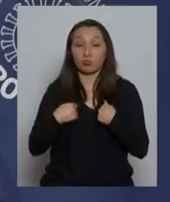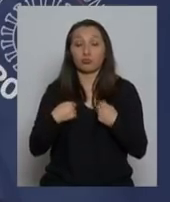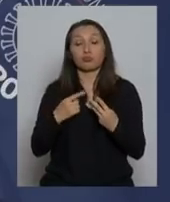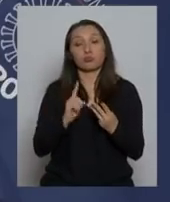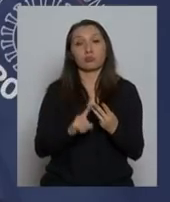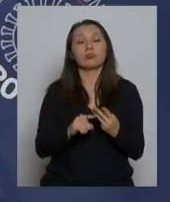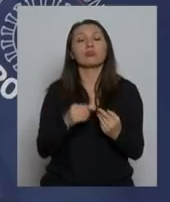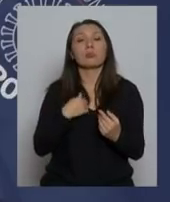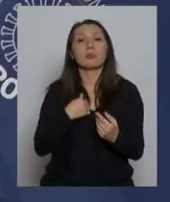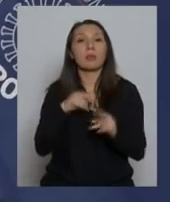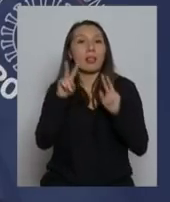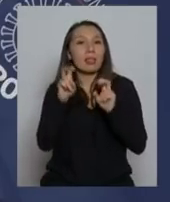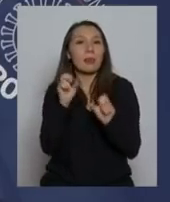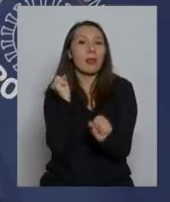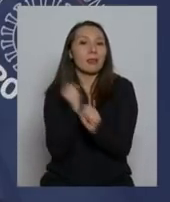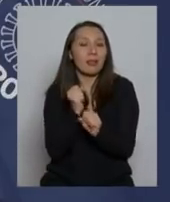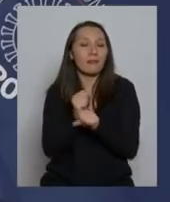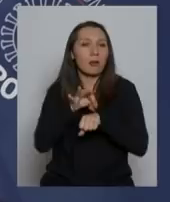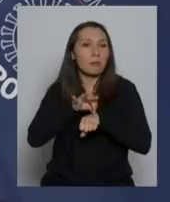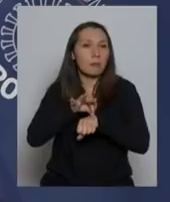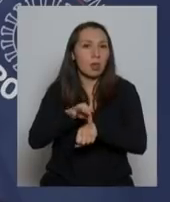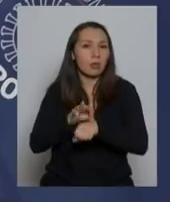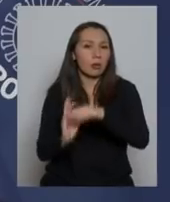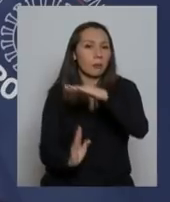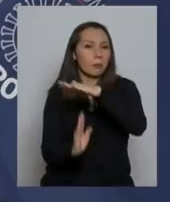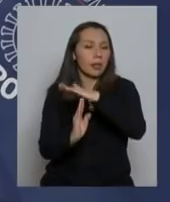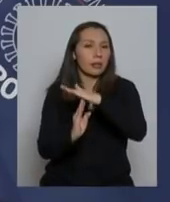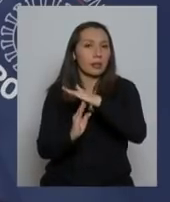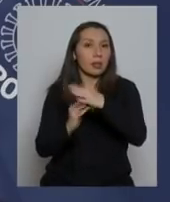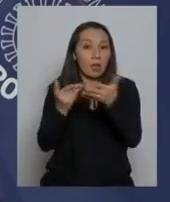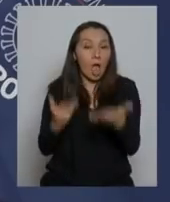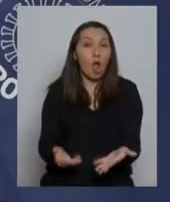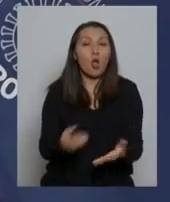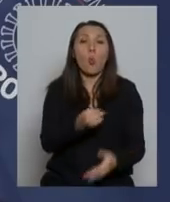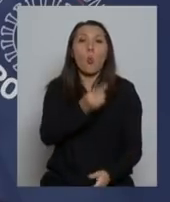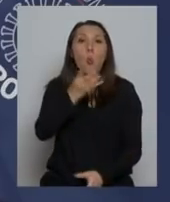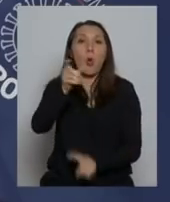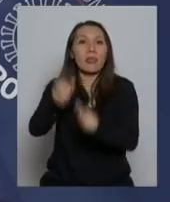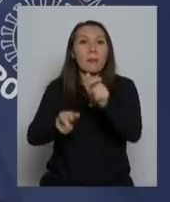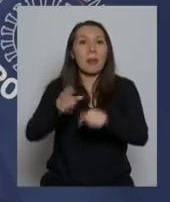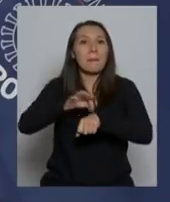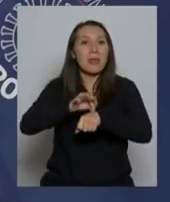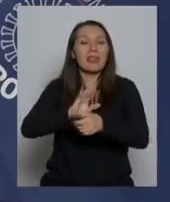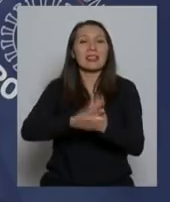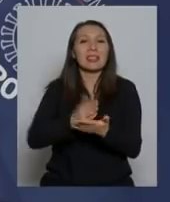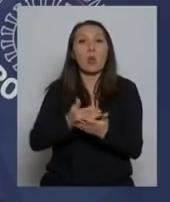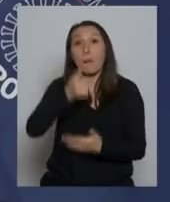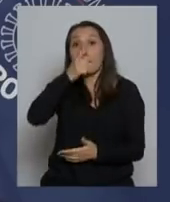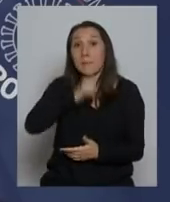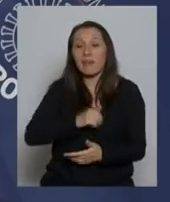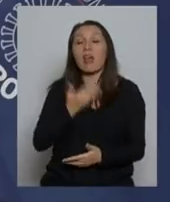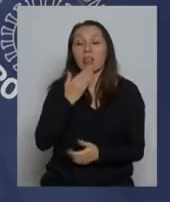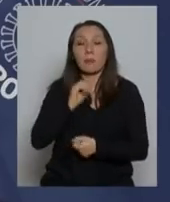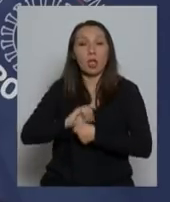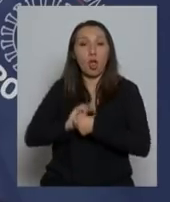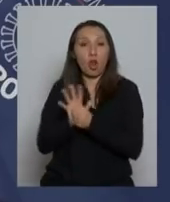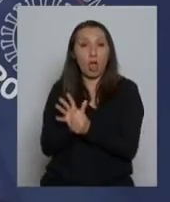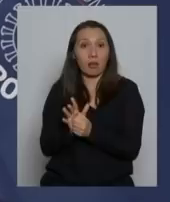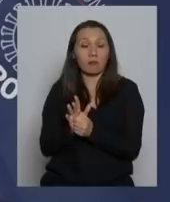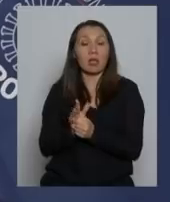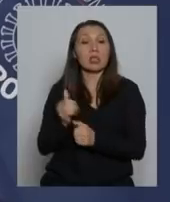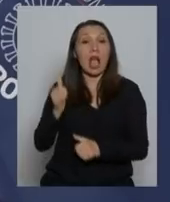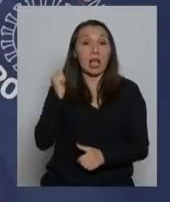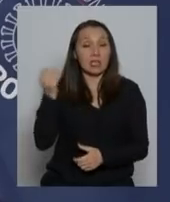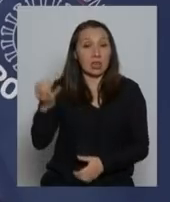plantear tiene que ver también con el personal médico. Había quedado pendiente para hoy la cantidad de personal médico de la salud privada que está contagiada. Ya nos